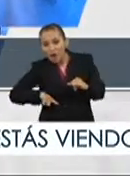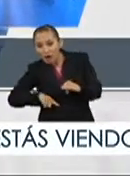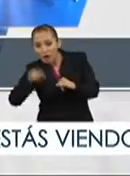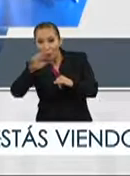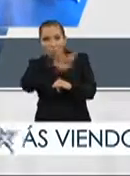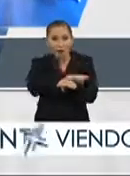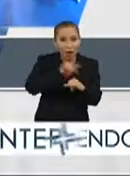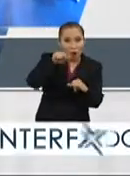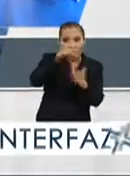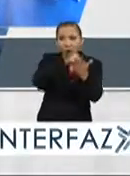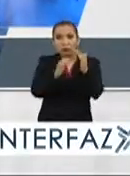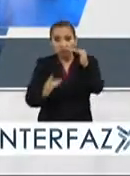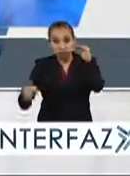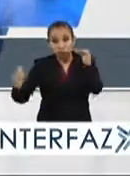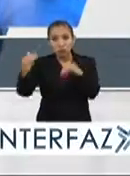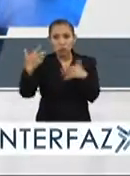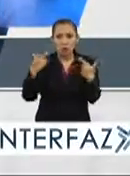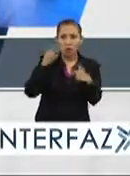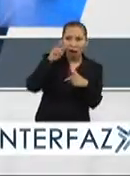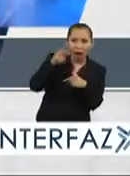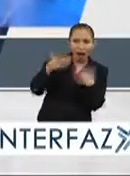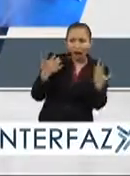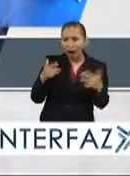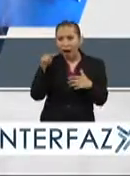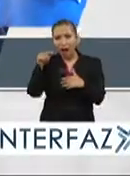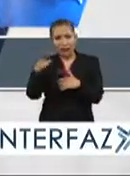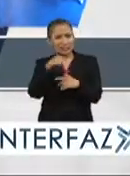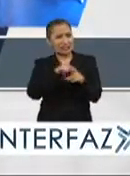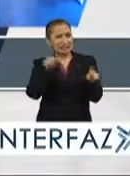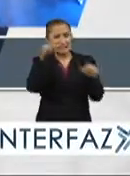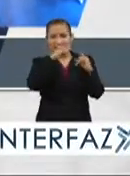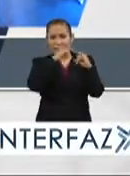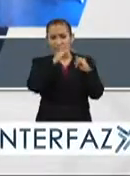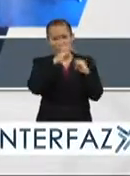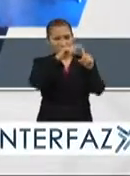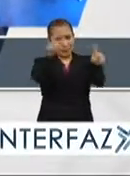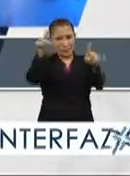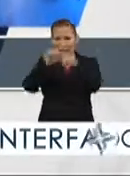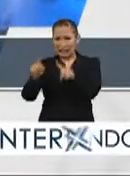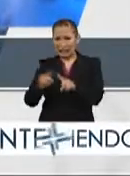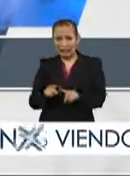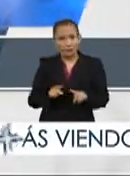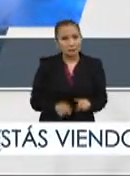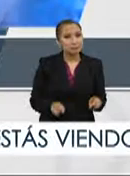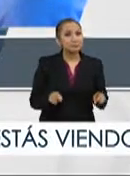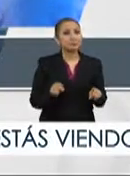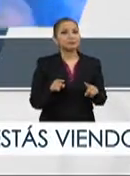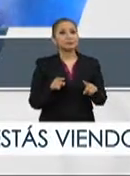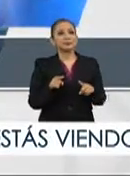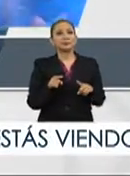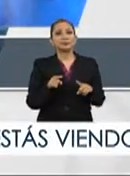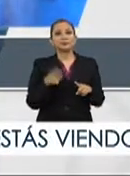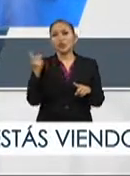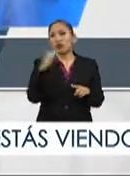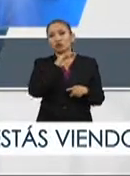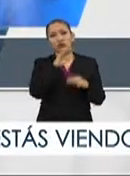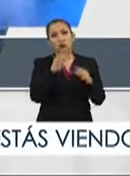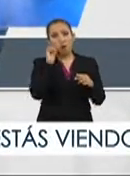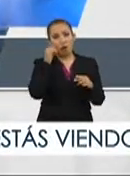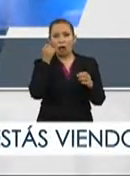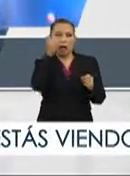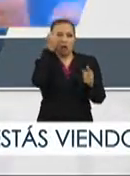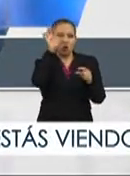en lugares importantes, en instituciones muy diversas. Solo por